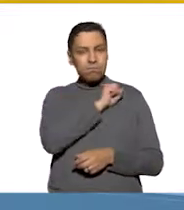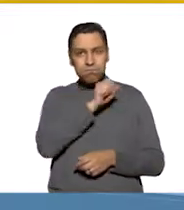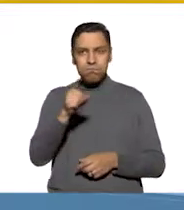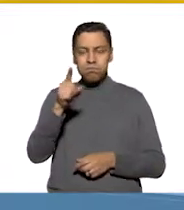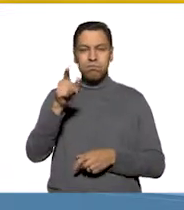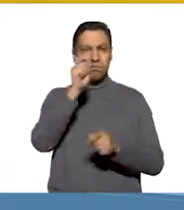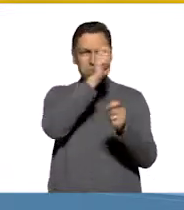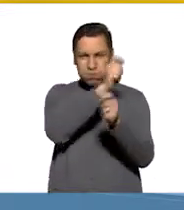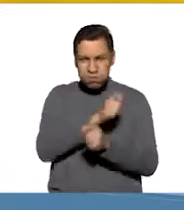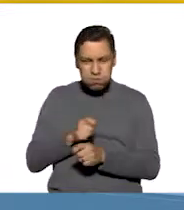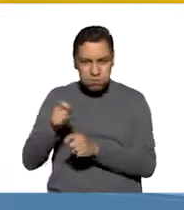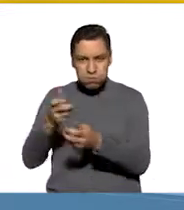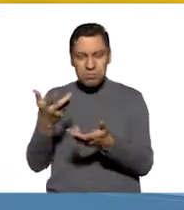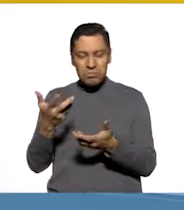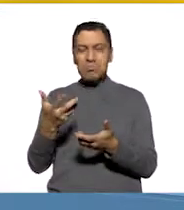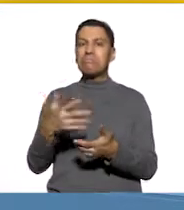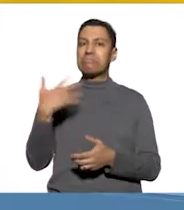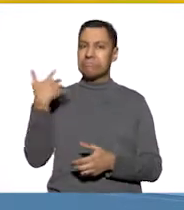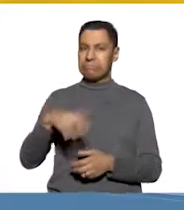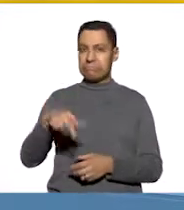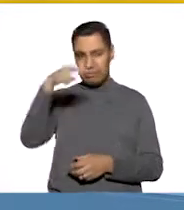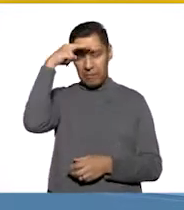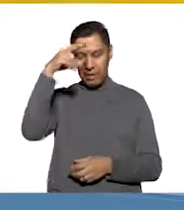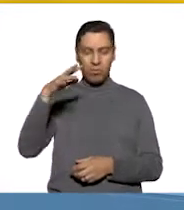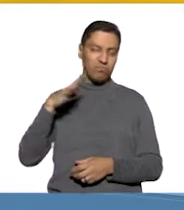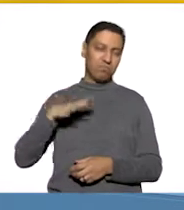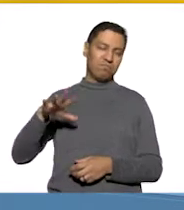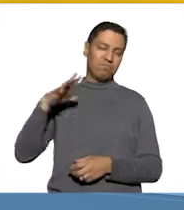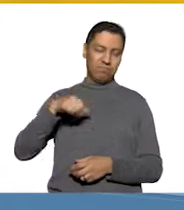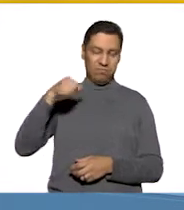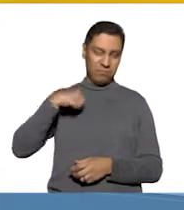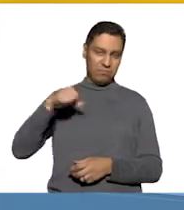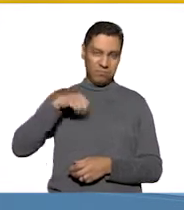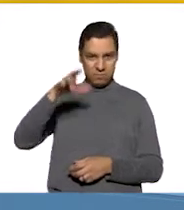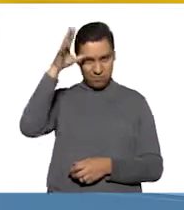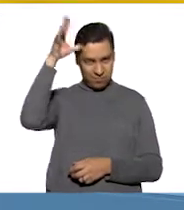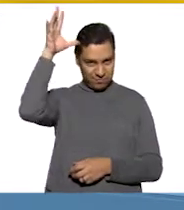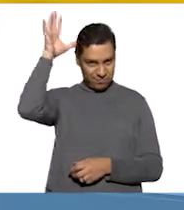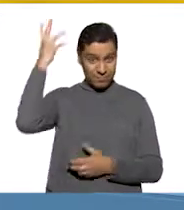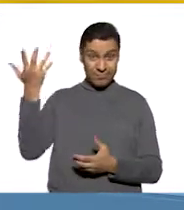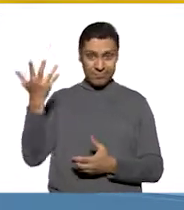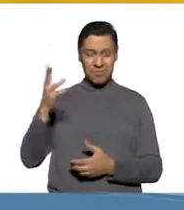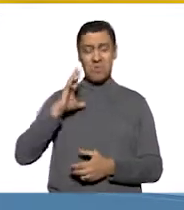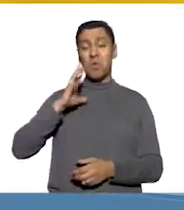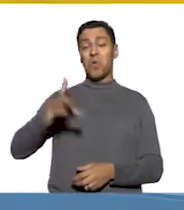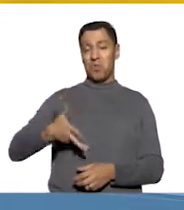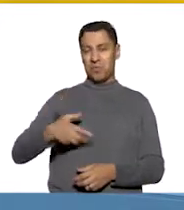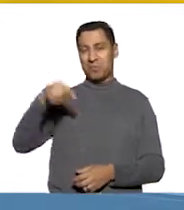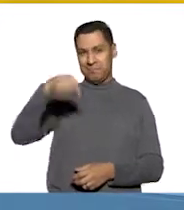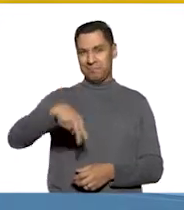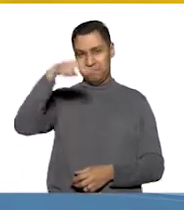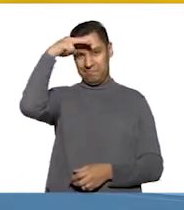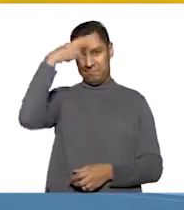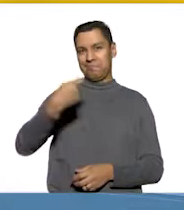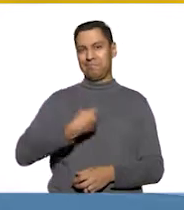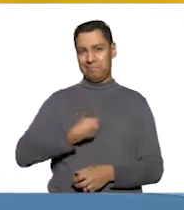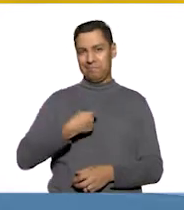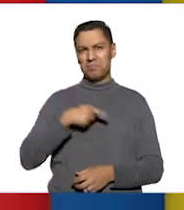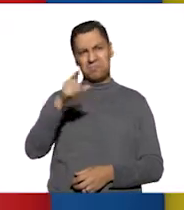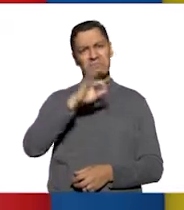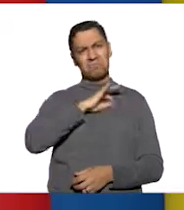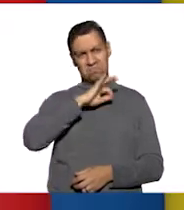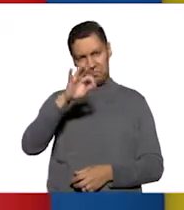sobre la historia de nuestro México antiguo, que nos hace sentir tan orgullosos como mexicanos. Así que vamos a visitarlas cuando